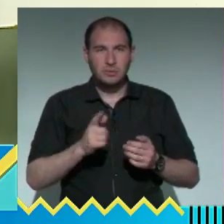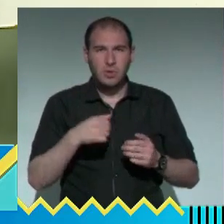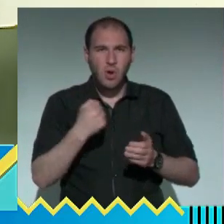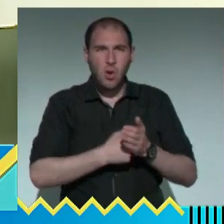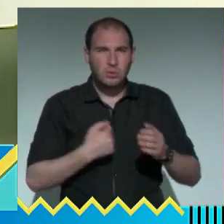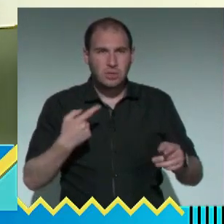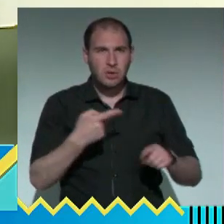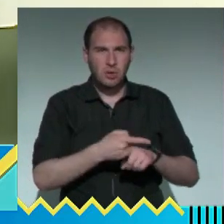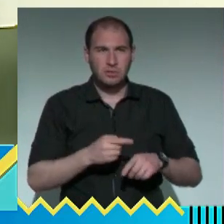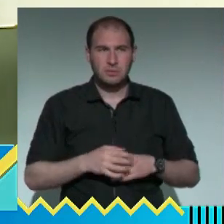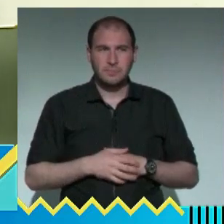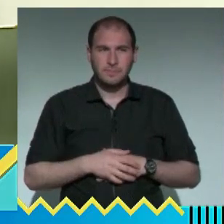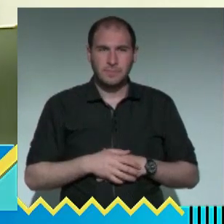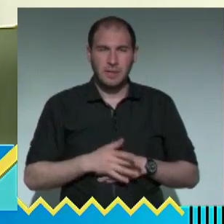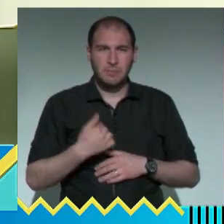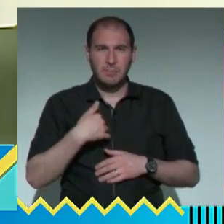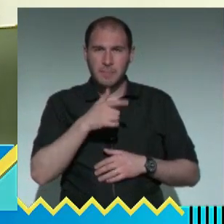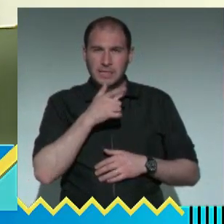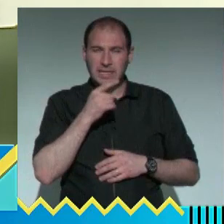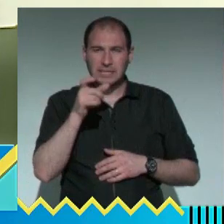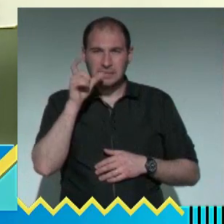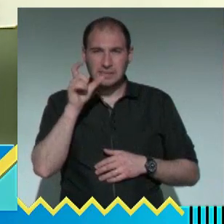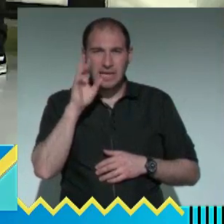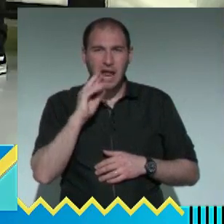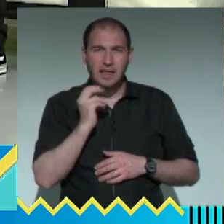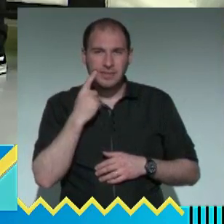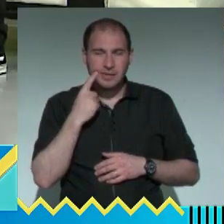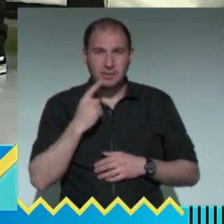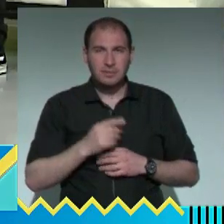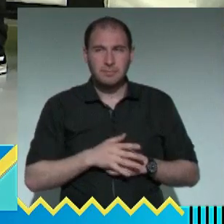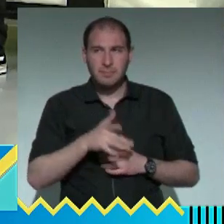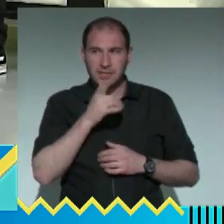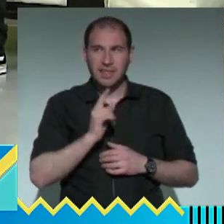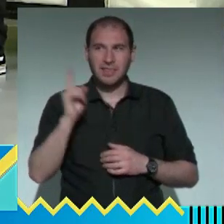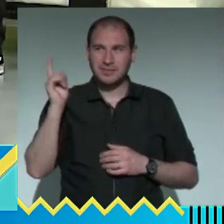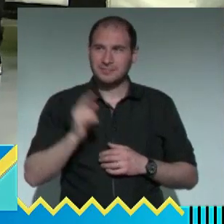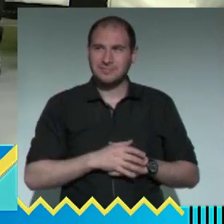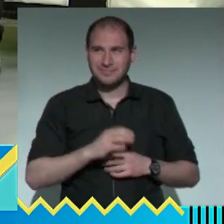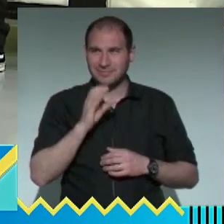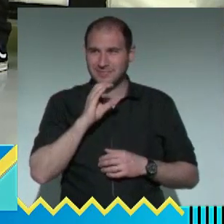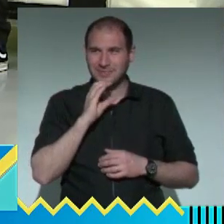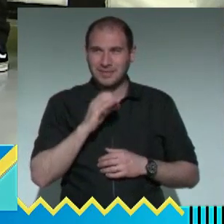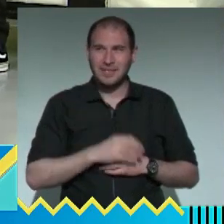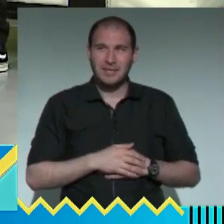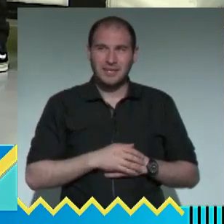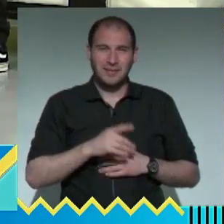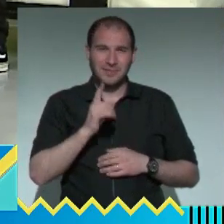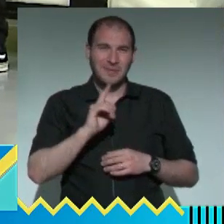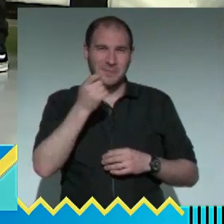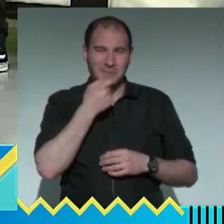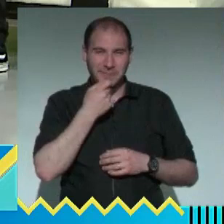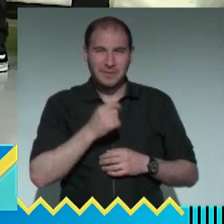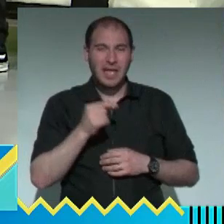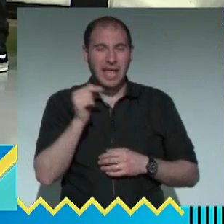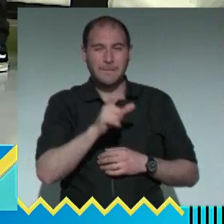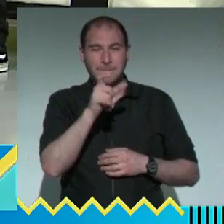luchar con él? Y yo creo que Cerati era... Dios. No. El dios de la música. No, yo creo que él